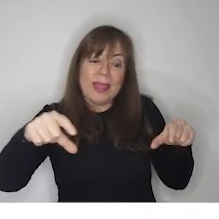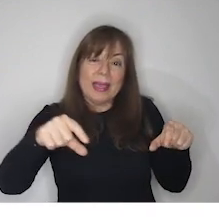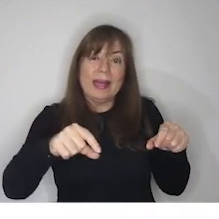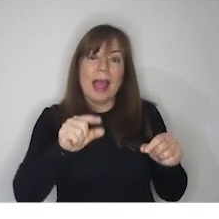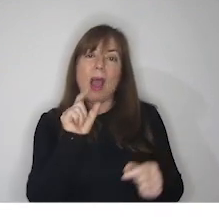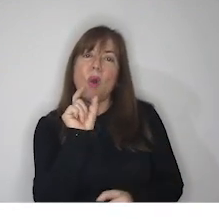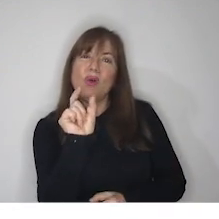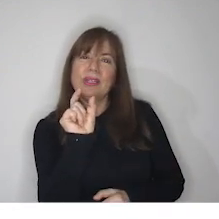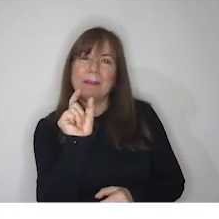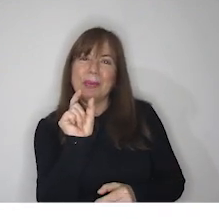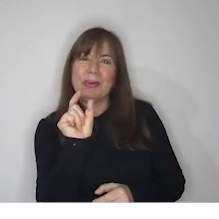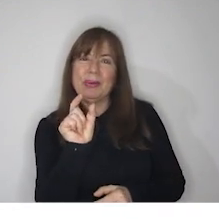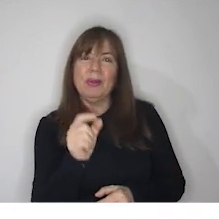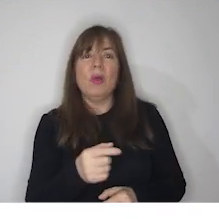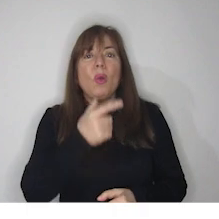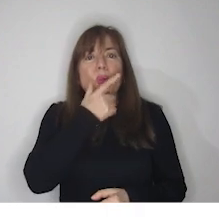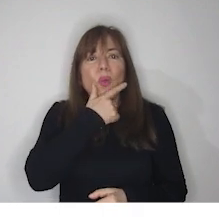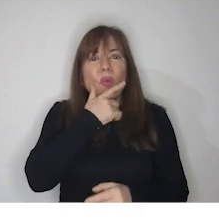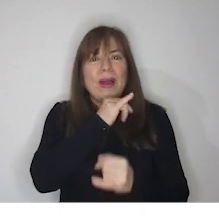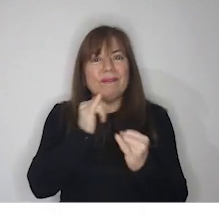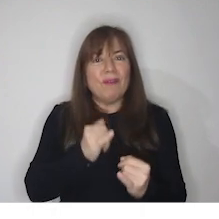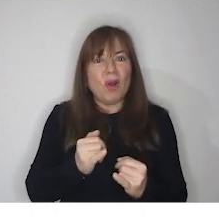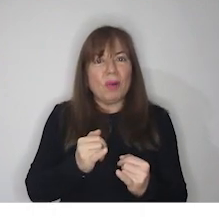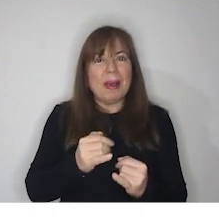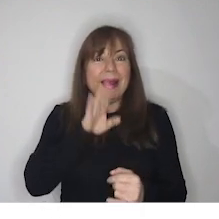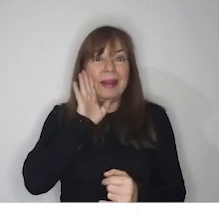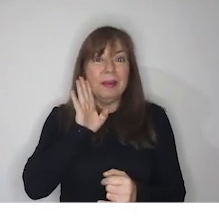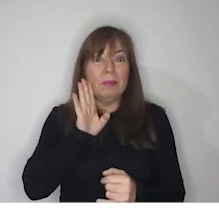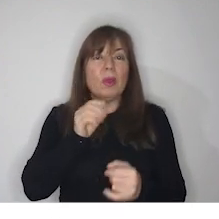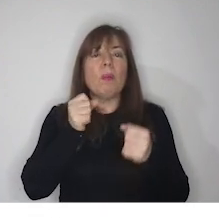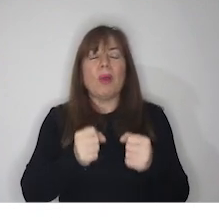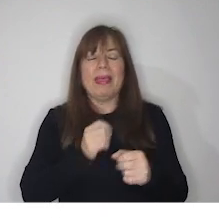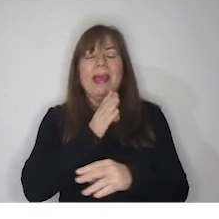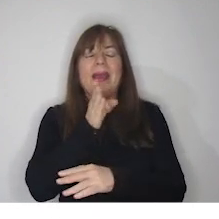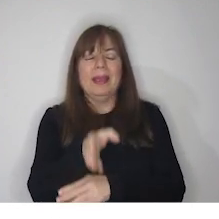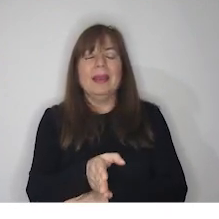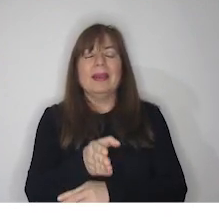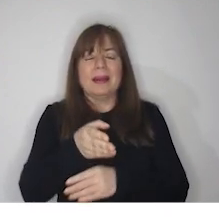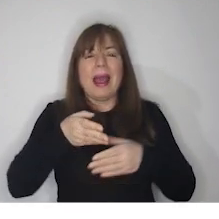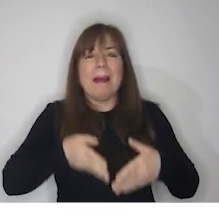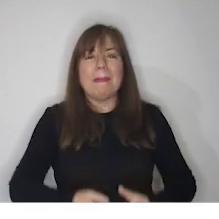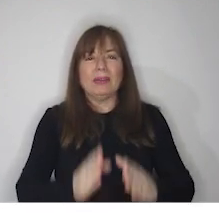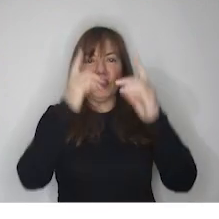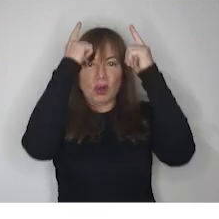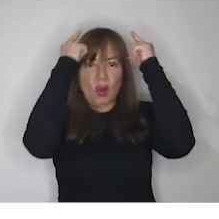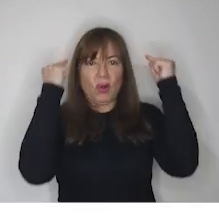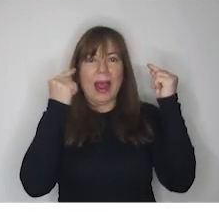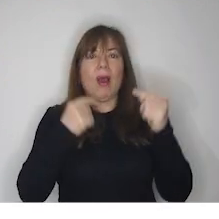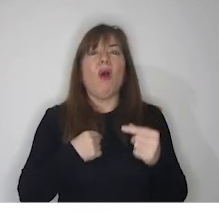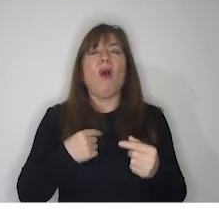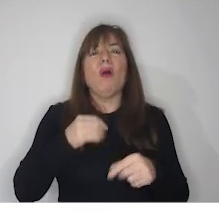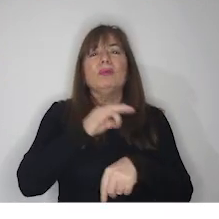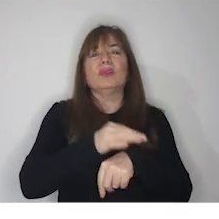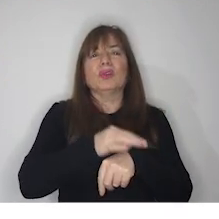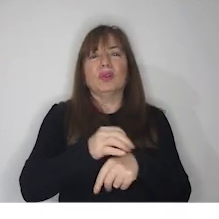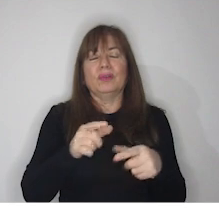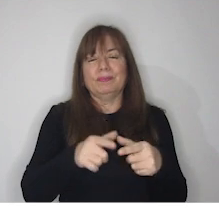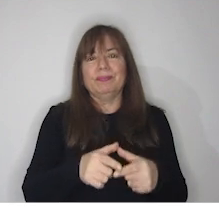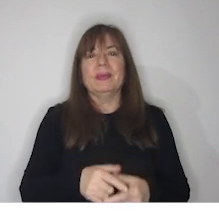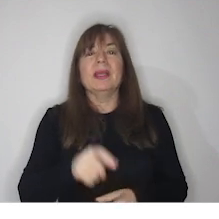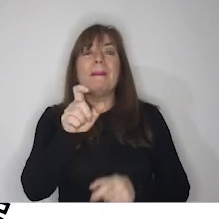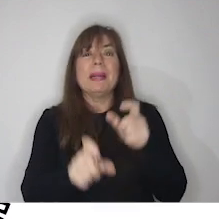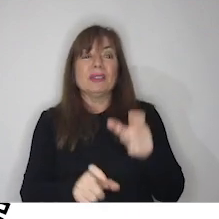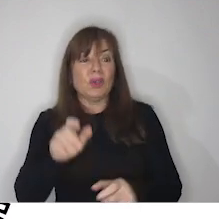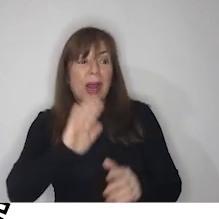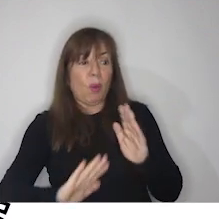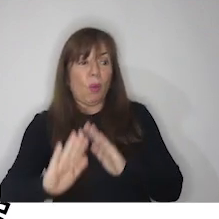Asimismo, si tienes dudas con las formas de higiene puedes acudir a matrona o ginecólogo. Para las personas cuidadoras de aquellas que viven